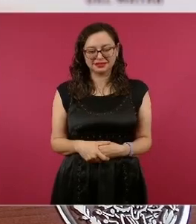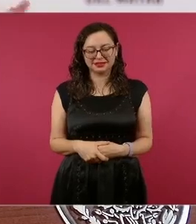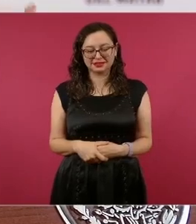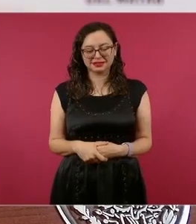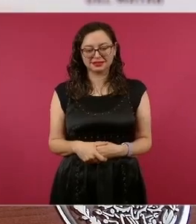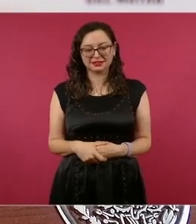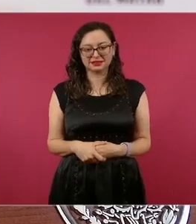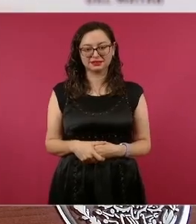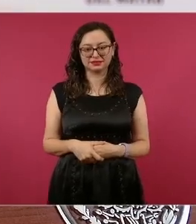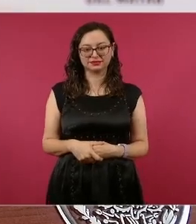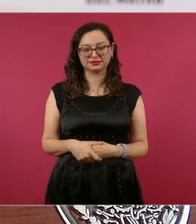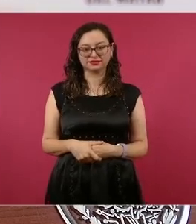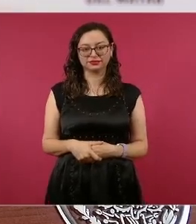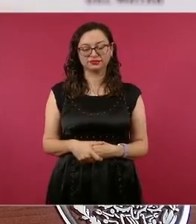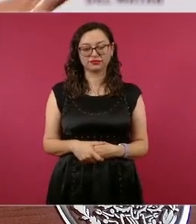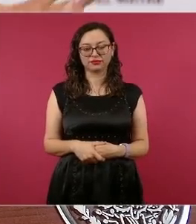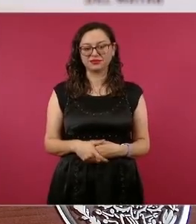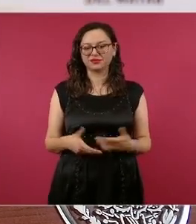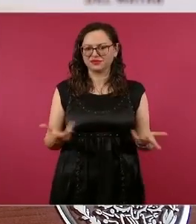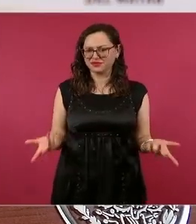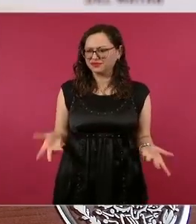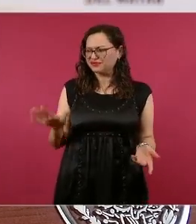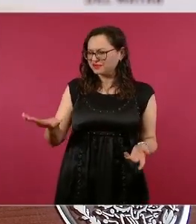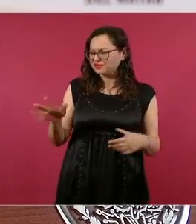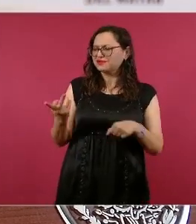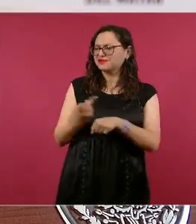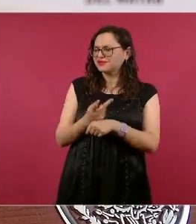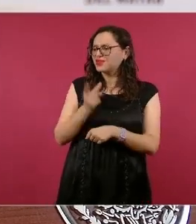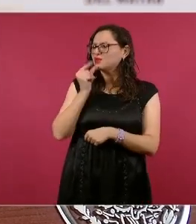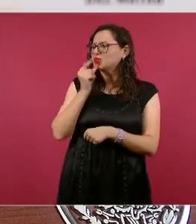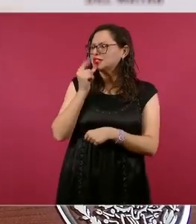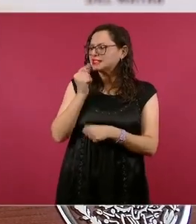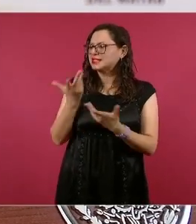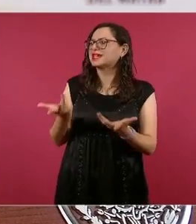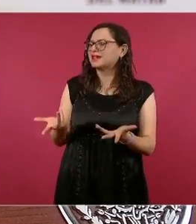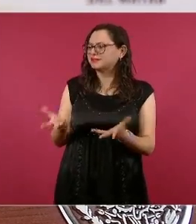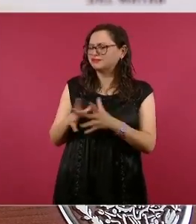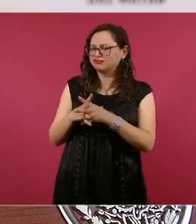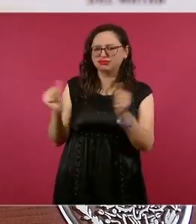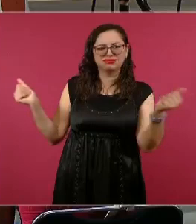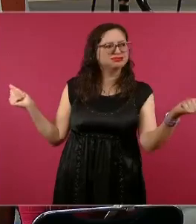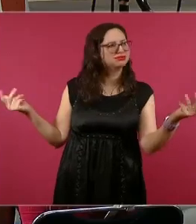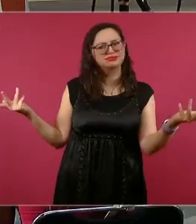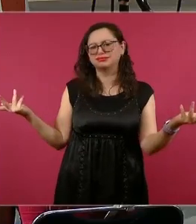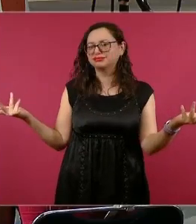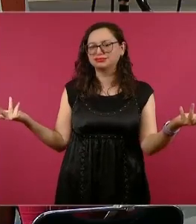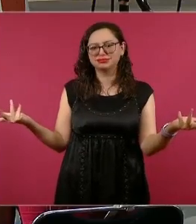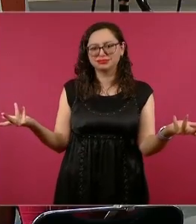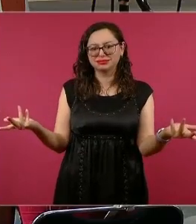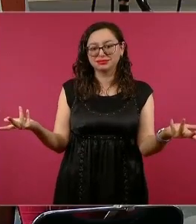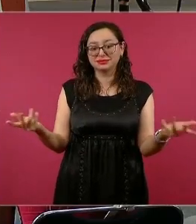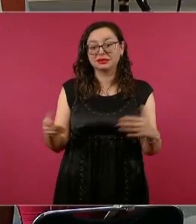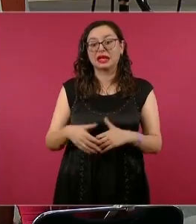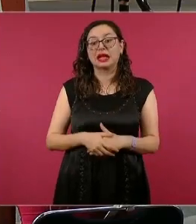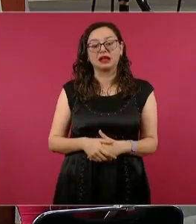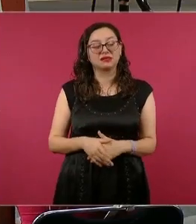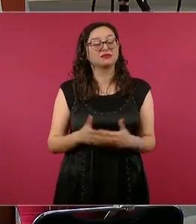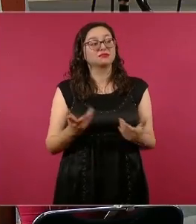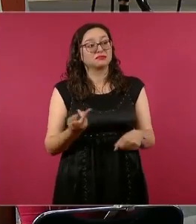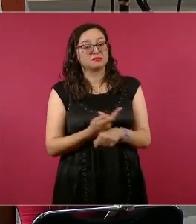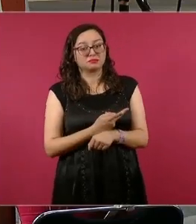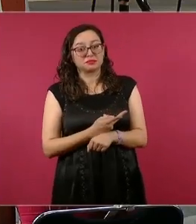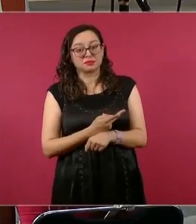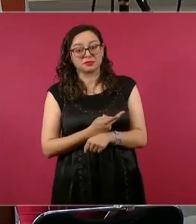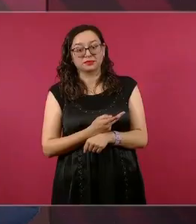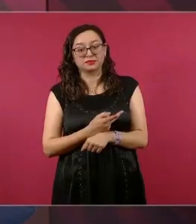¿Y qué pasó? Le digo, ¿por qué fue así? No, porque se dio al mismo tiempo